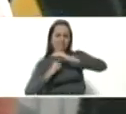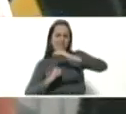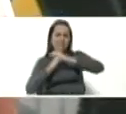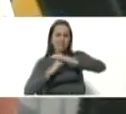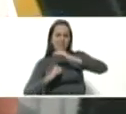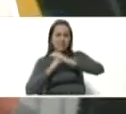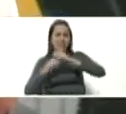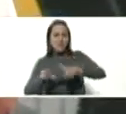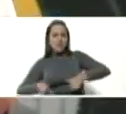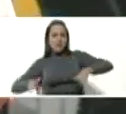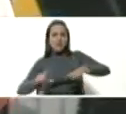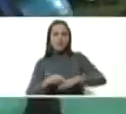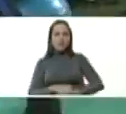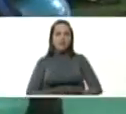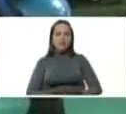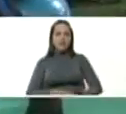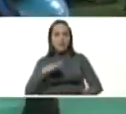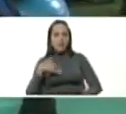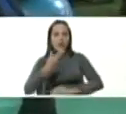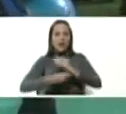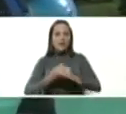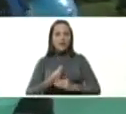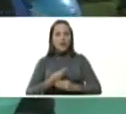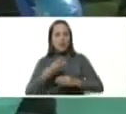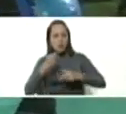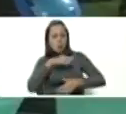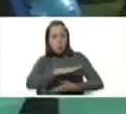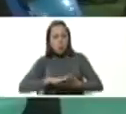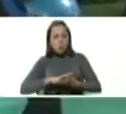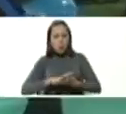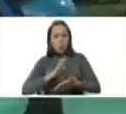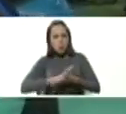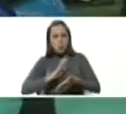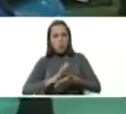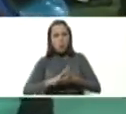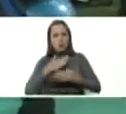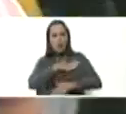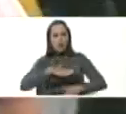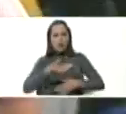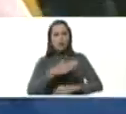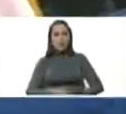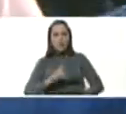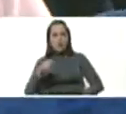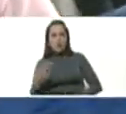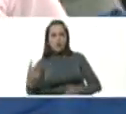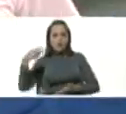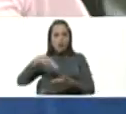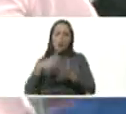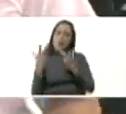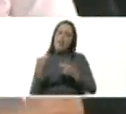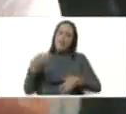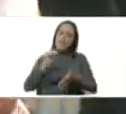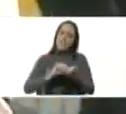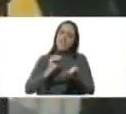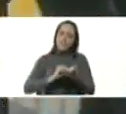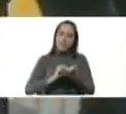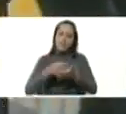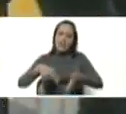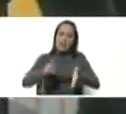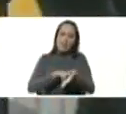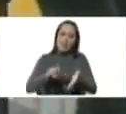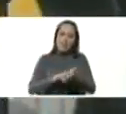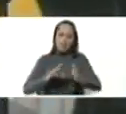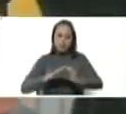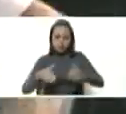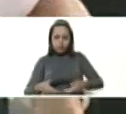del periné. Y entonces pueden hacerlo con mayor comodidad. Después que hacemos esto, nos levantamos del balón. ¿Cuántas veces haces esto? Esto, mire,